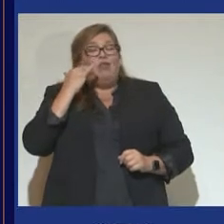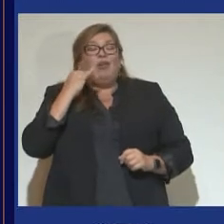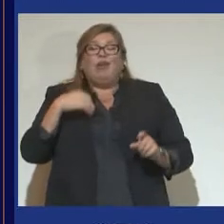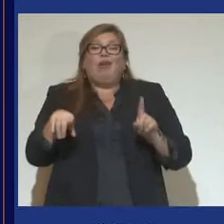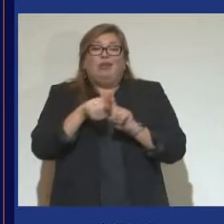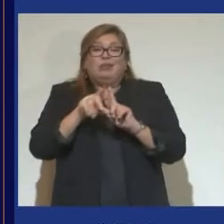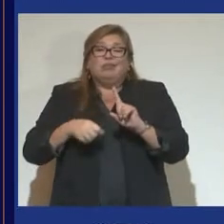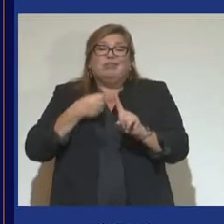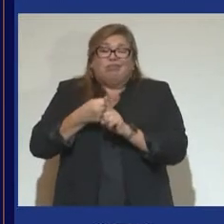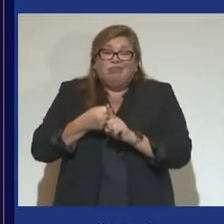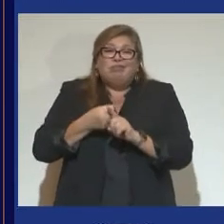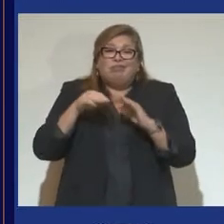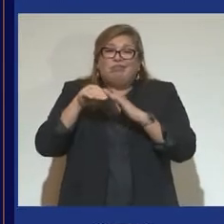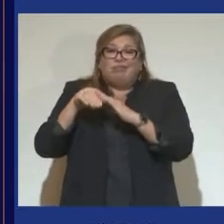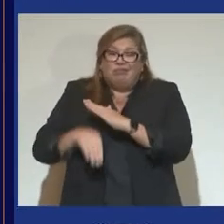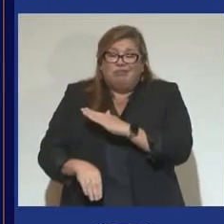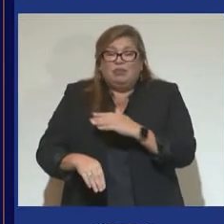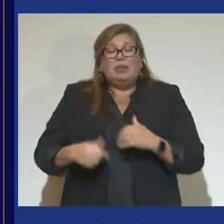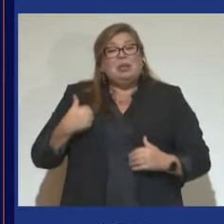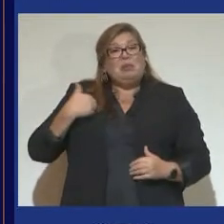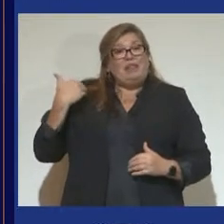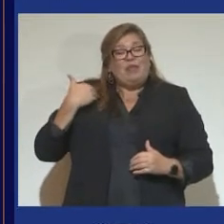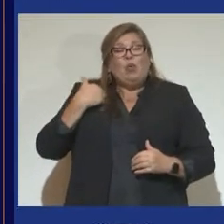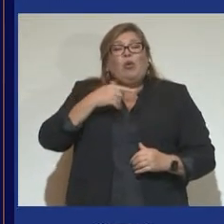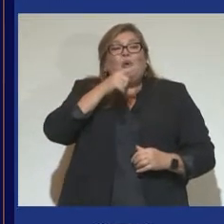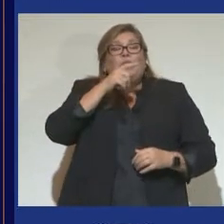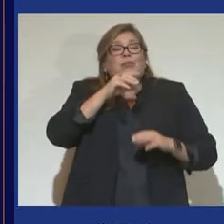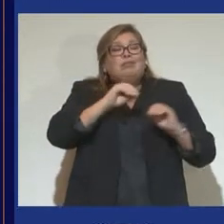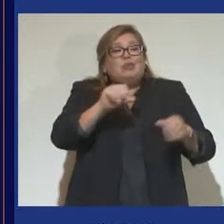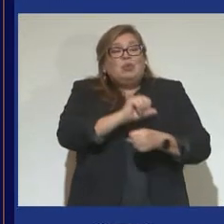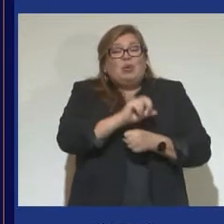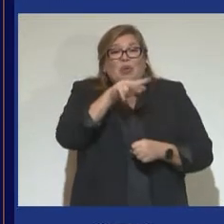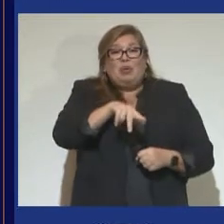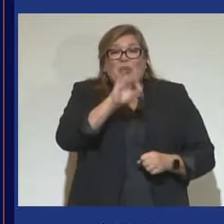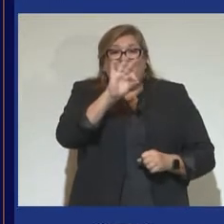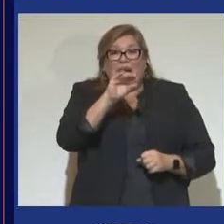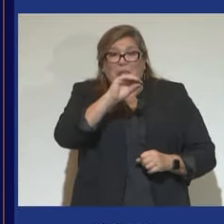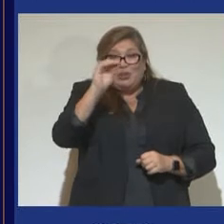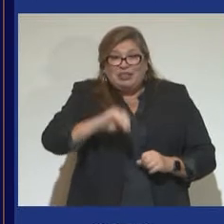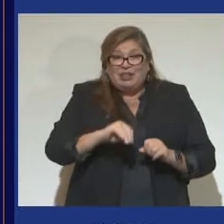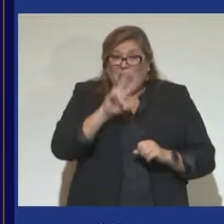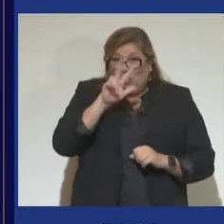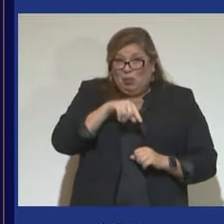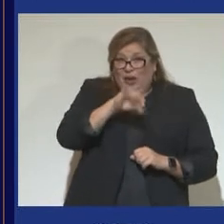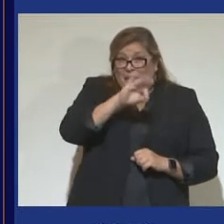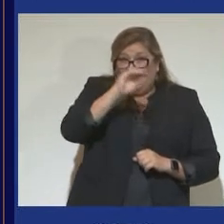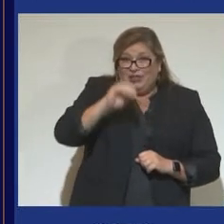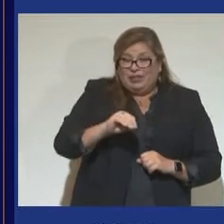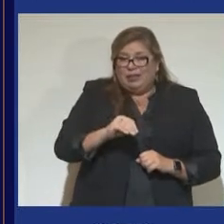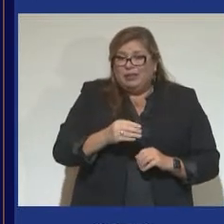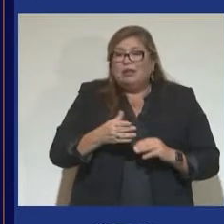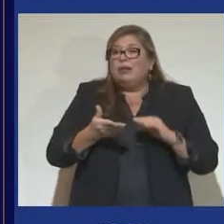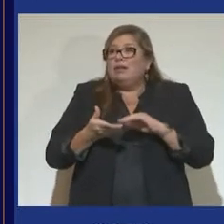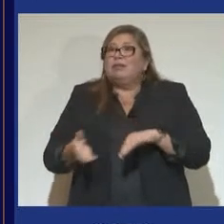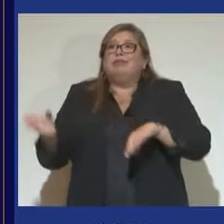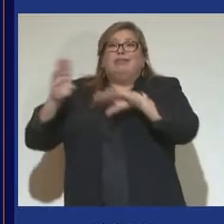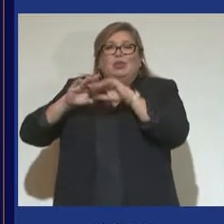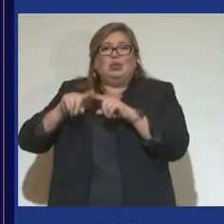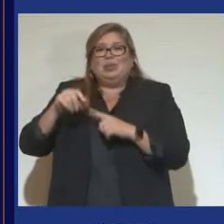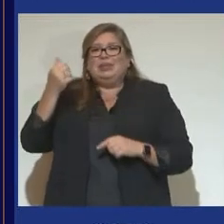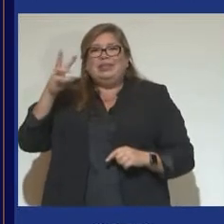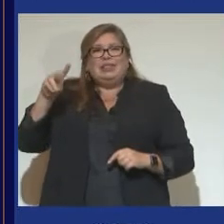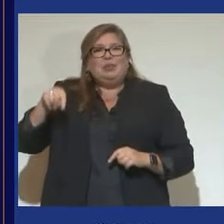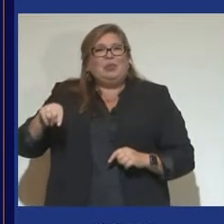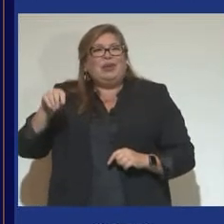2020 la california no fue inmune a esa contracción el desempleo que fue de 3.9 por ciento al 16.4 por ciento